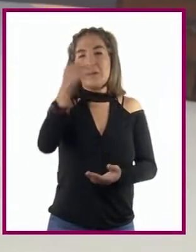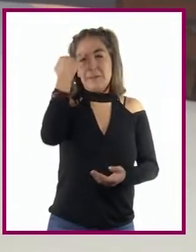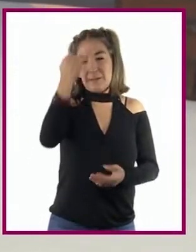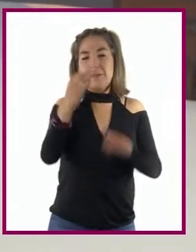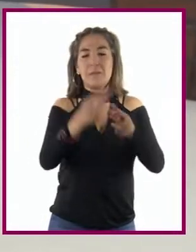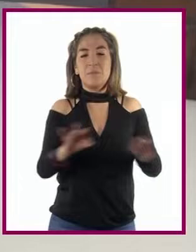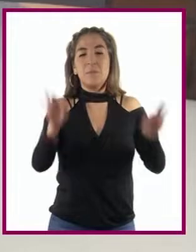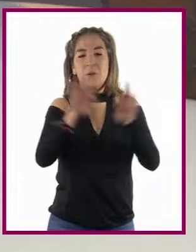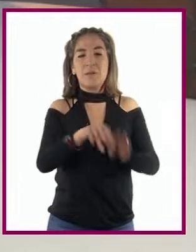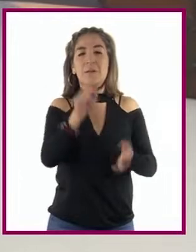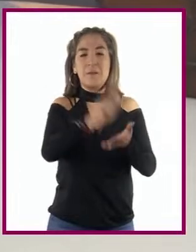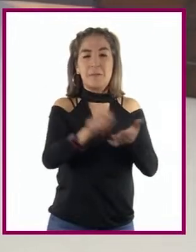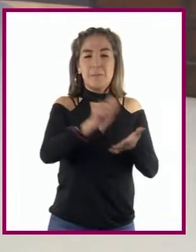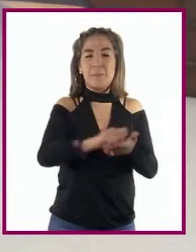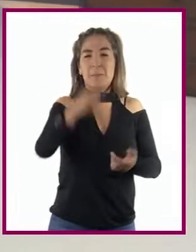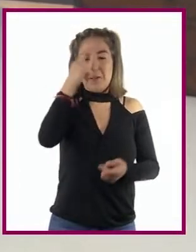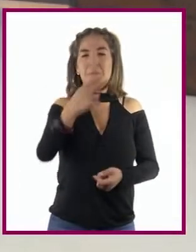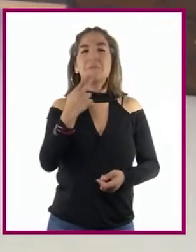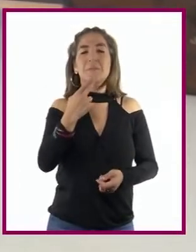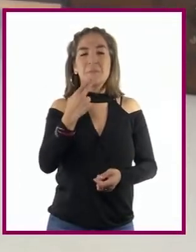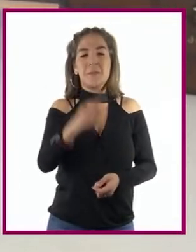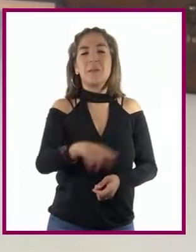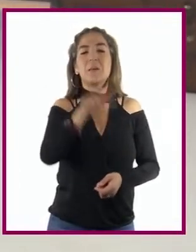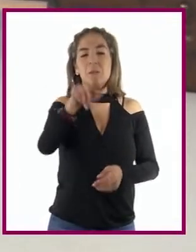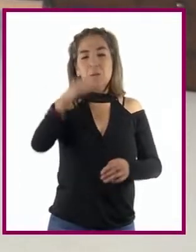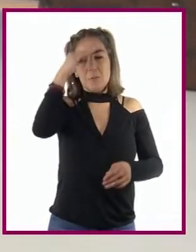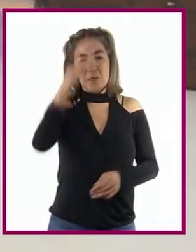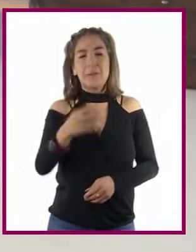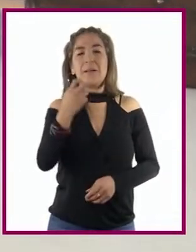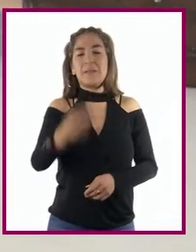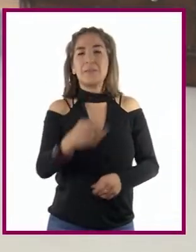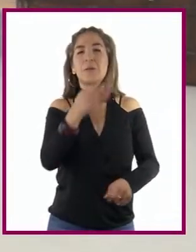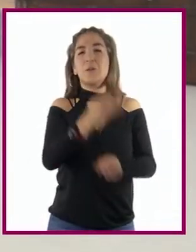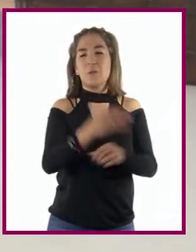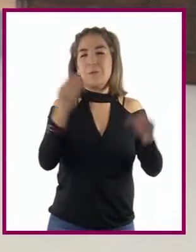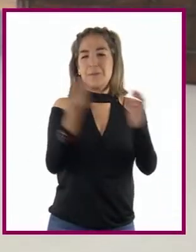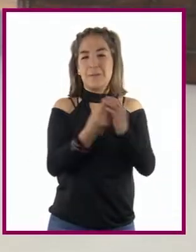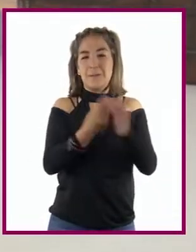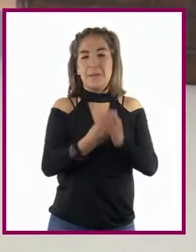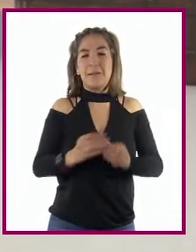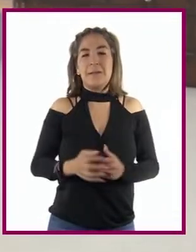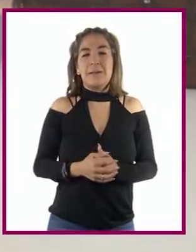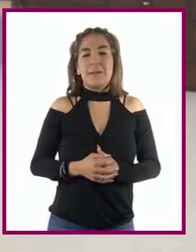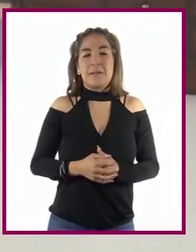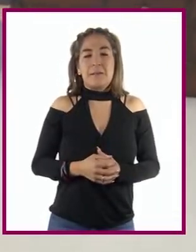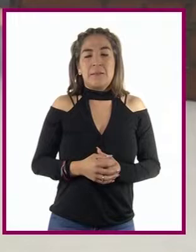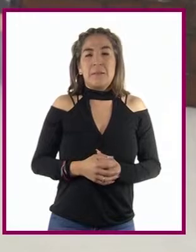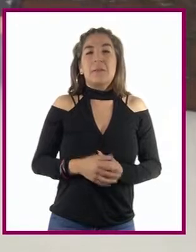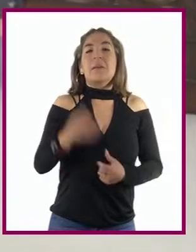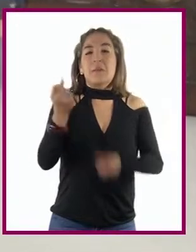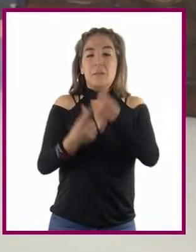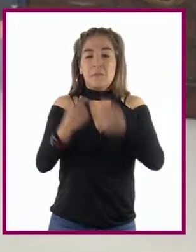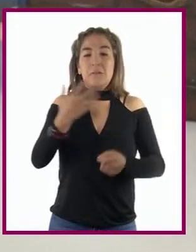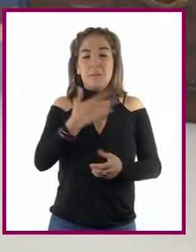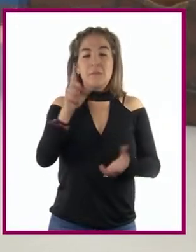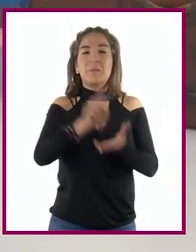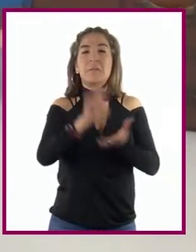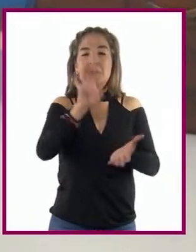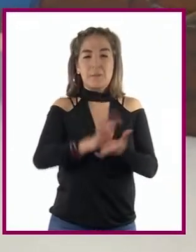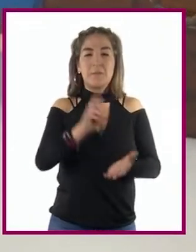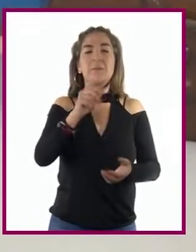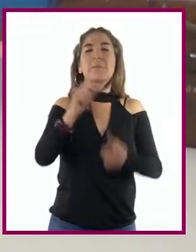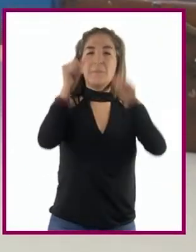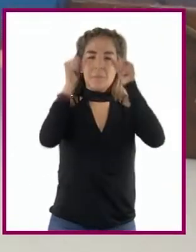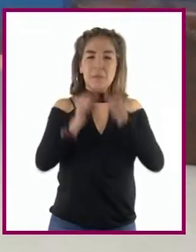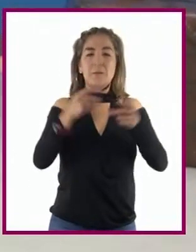ideas principales que les servirán para reflexionar los planteamientos de nuestra sesión. Quienes tengan discapacidad visual, les